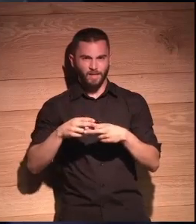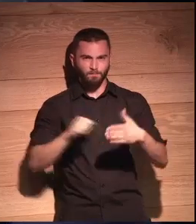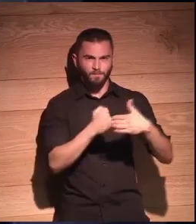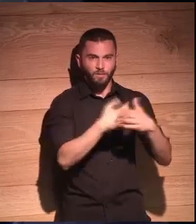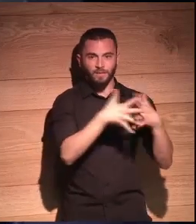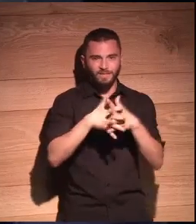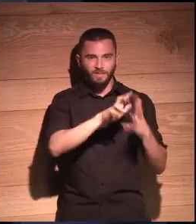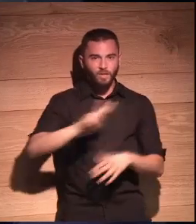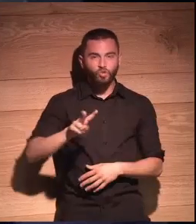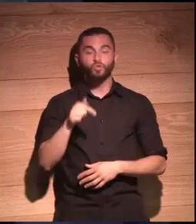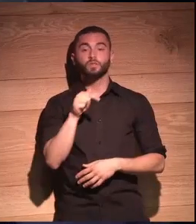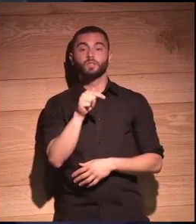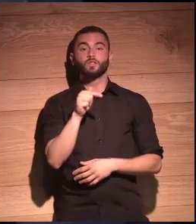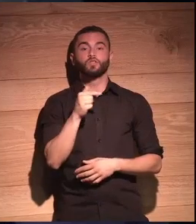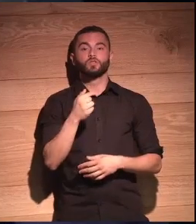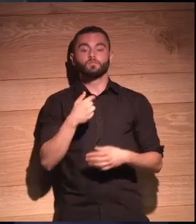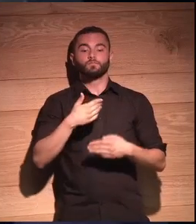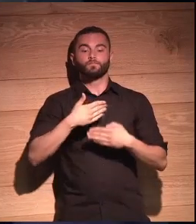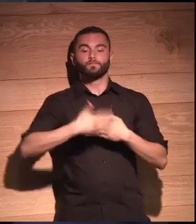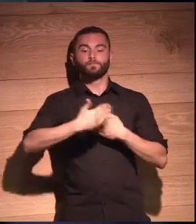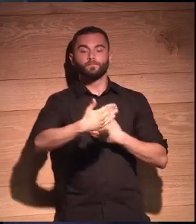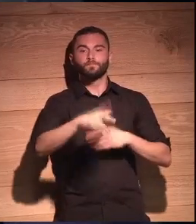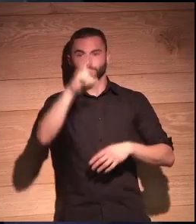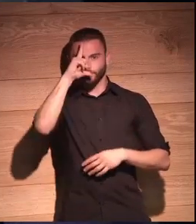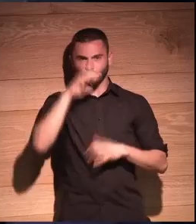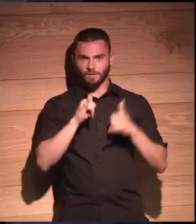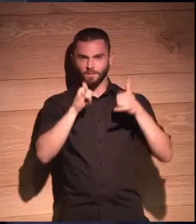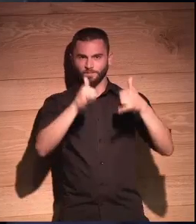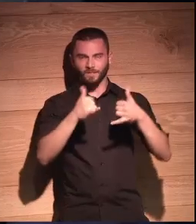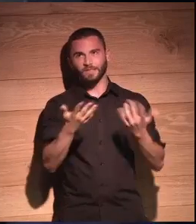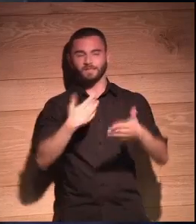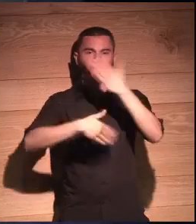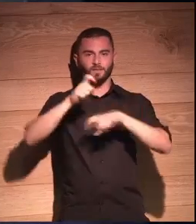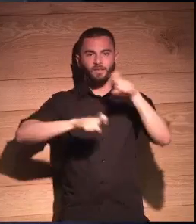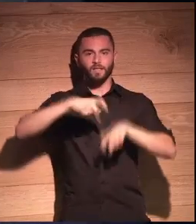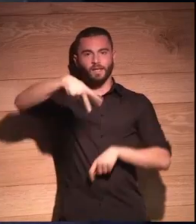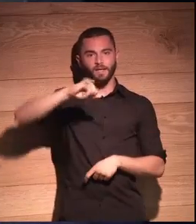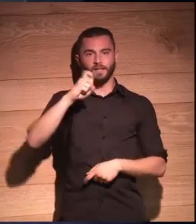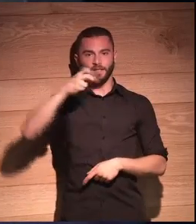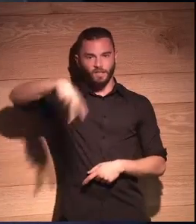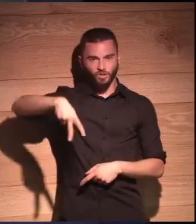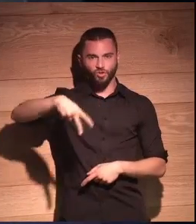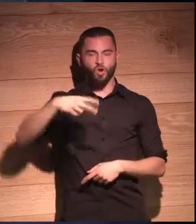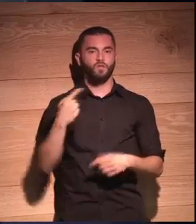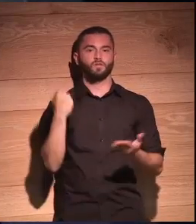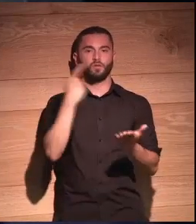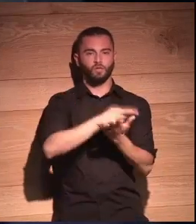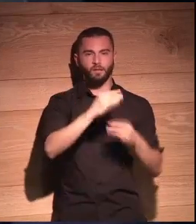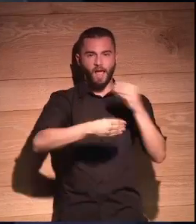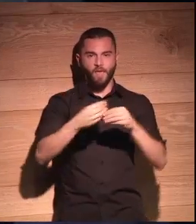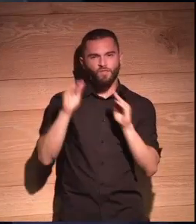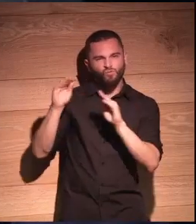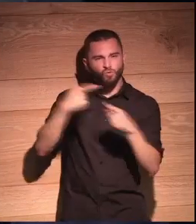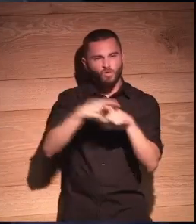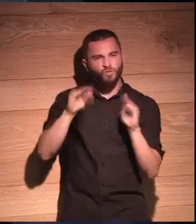Estados Unidos quieran hacer esa salida hacia adelante a la Luna, porque es un poco Nixon volviendo a hacer de las suyas, ¿no? Me parece